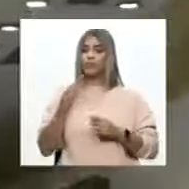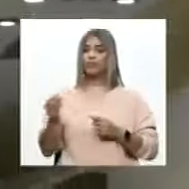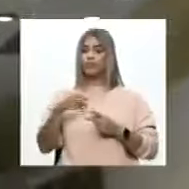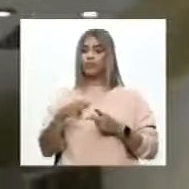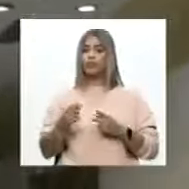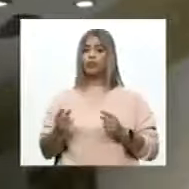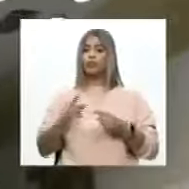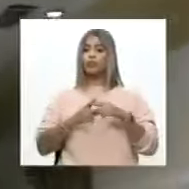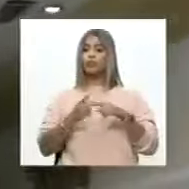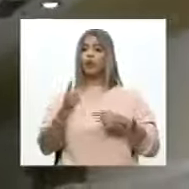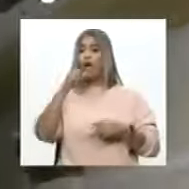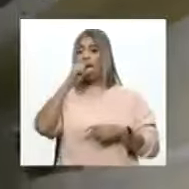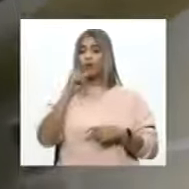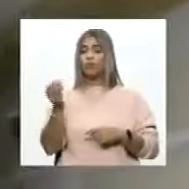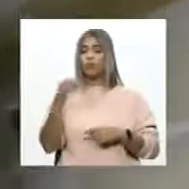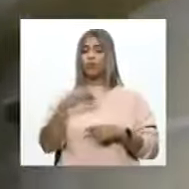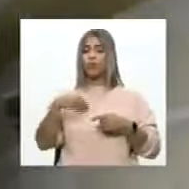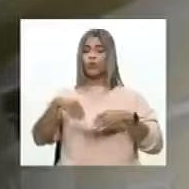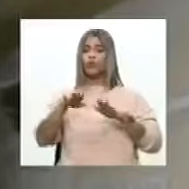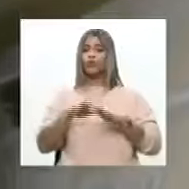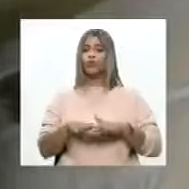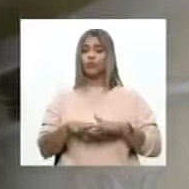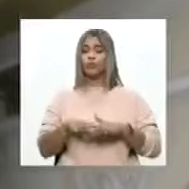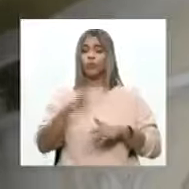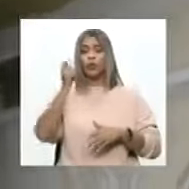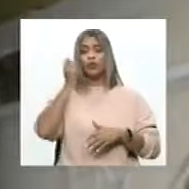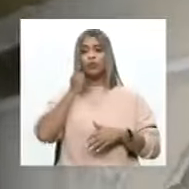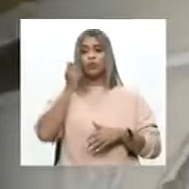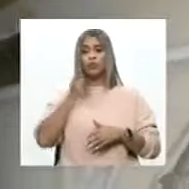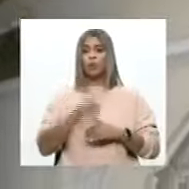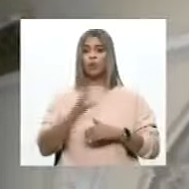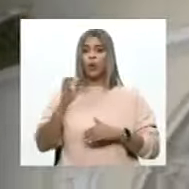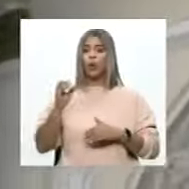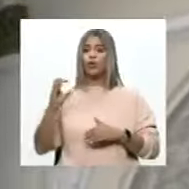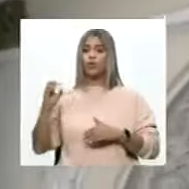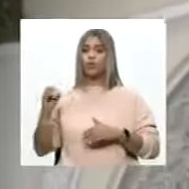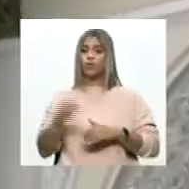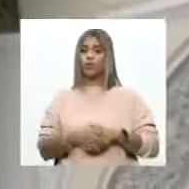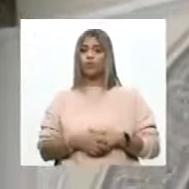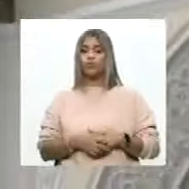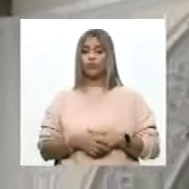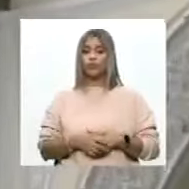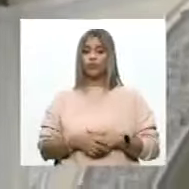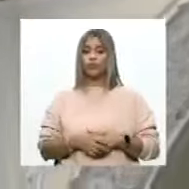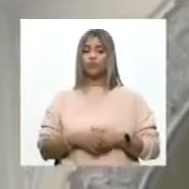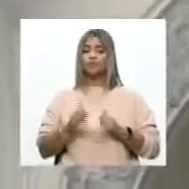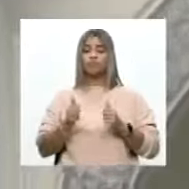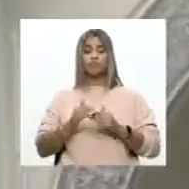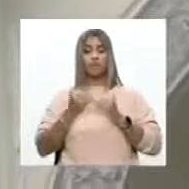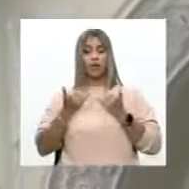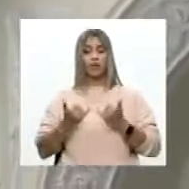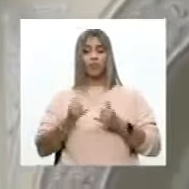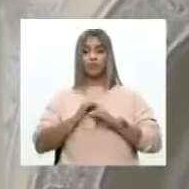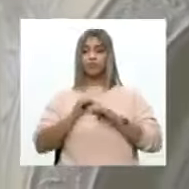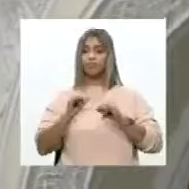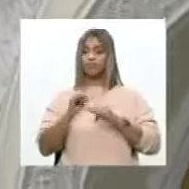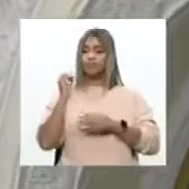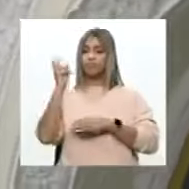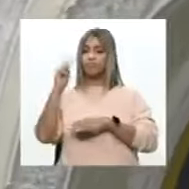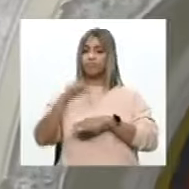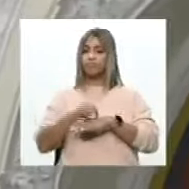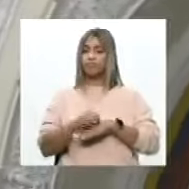se sumó un año más a la suspensión del diputado Octavio Horta. Y bien, usuarios y usuarias de